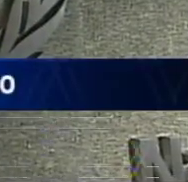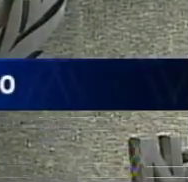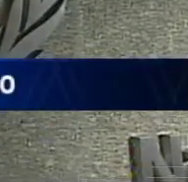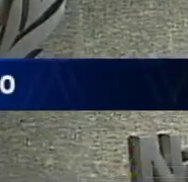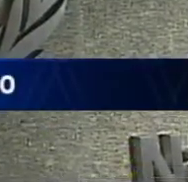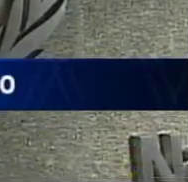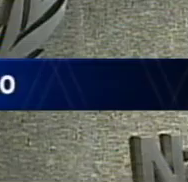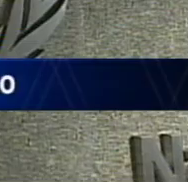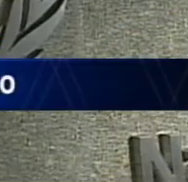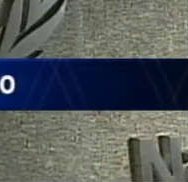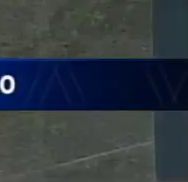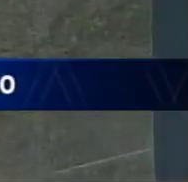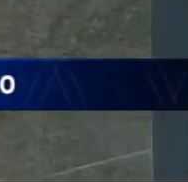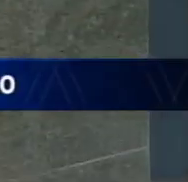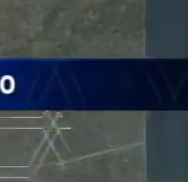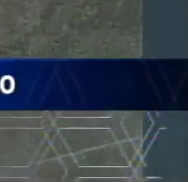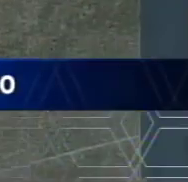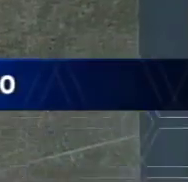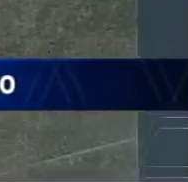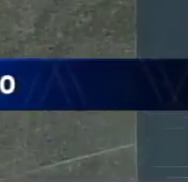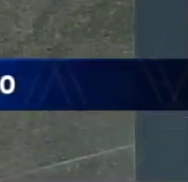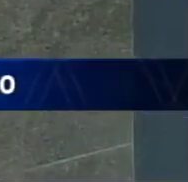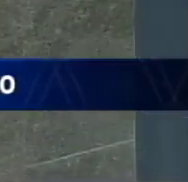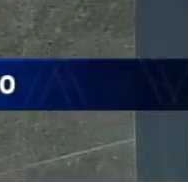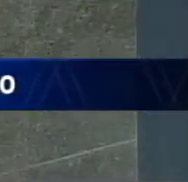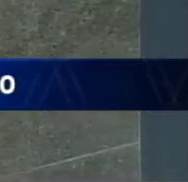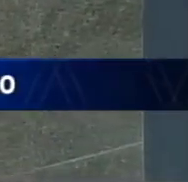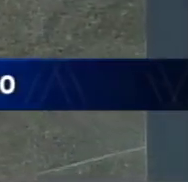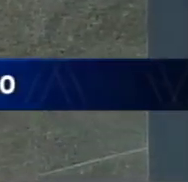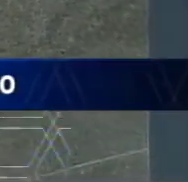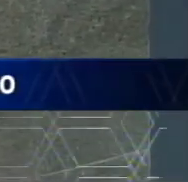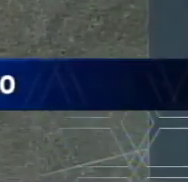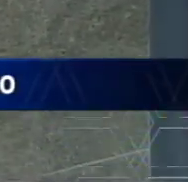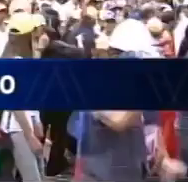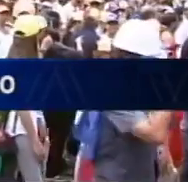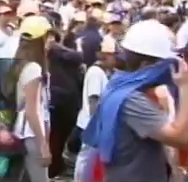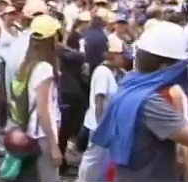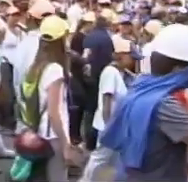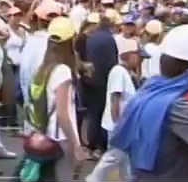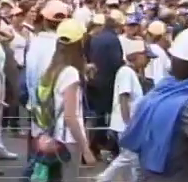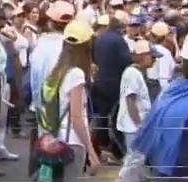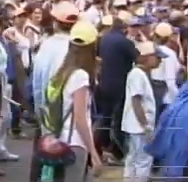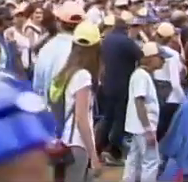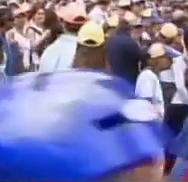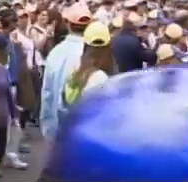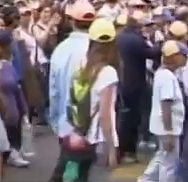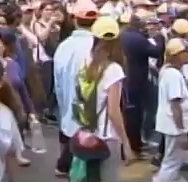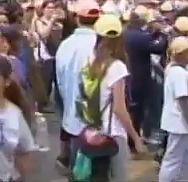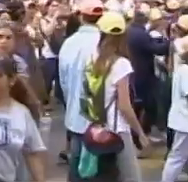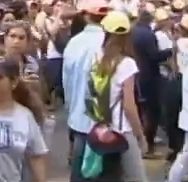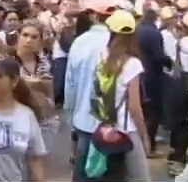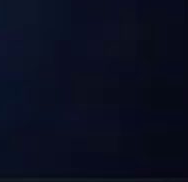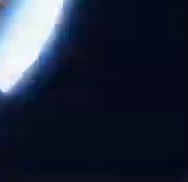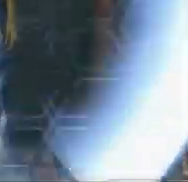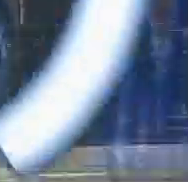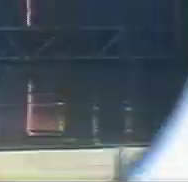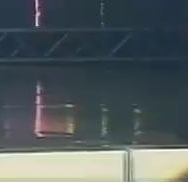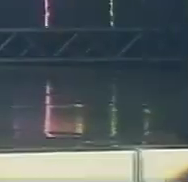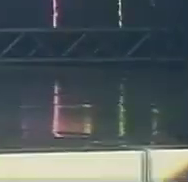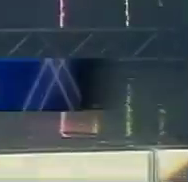Derecho a la Vida. Organización de Naciones Unidas en Venezuela manifestó su preocupación por las víctimas y la violencia en Venezuela.